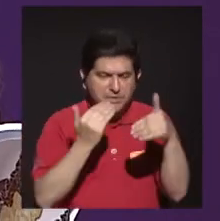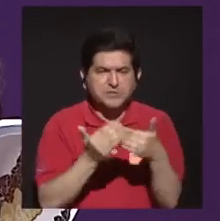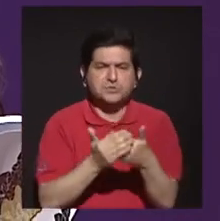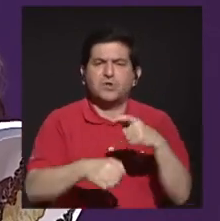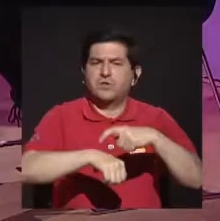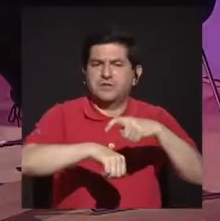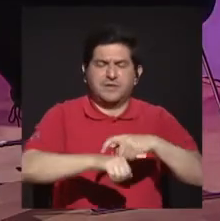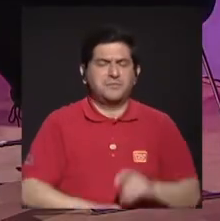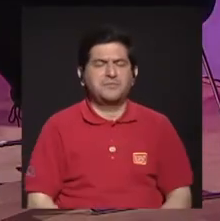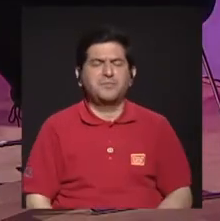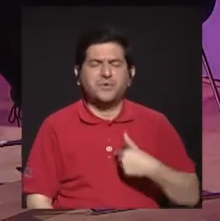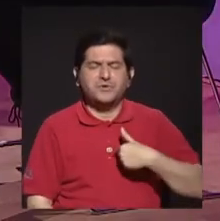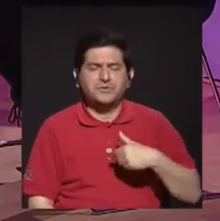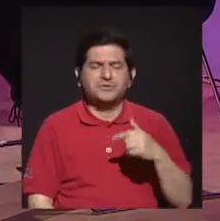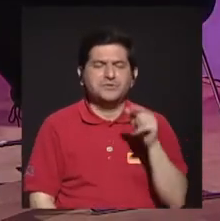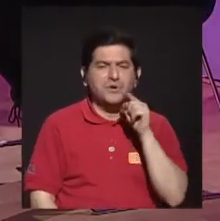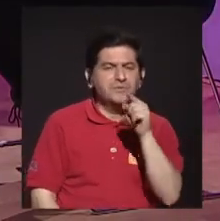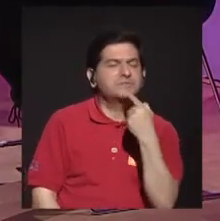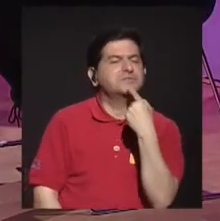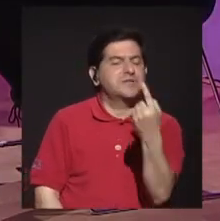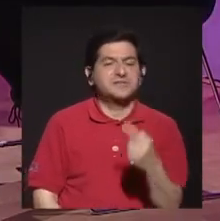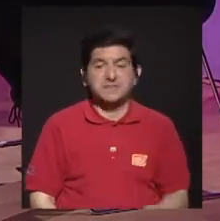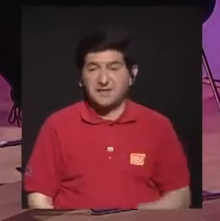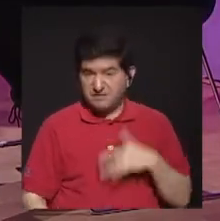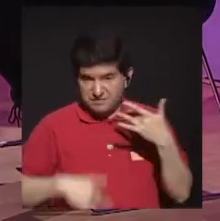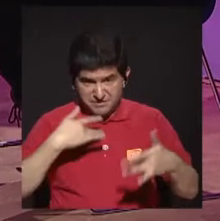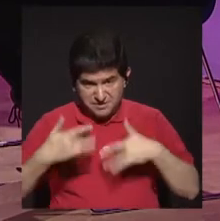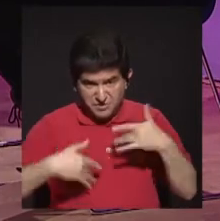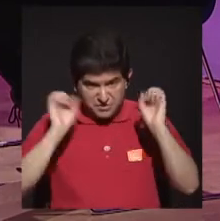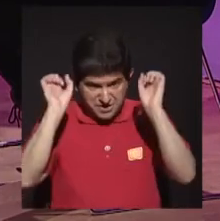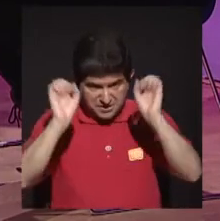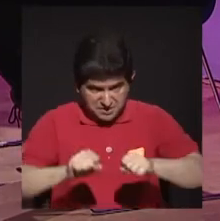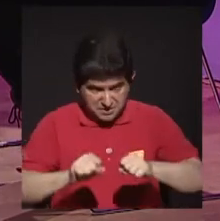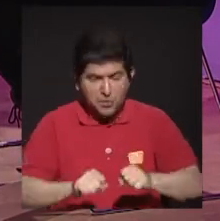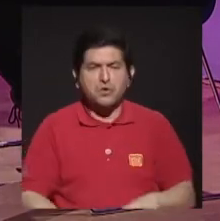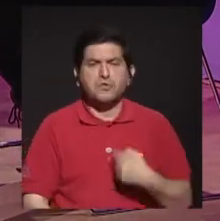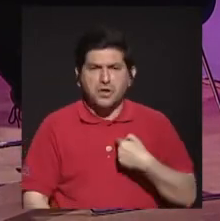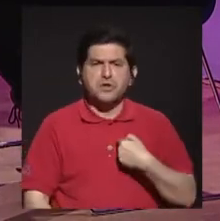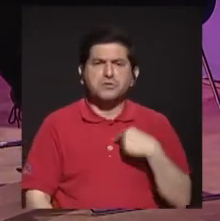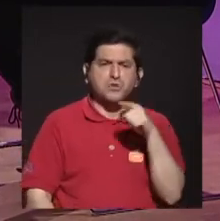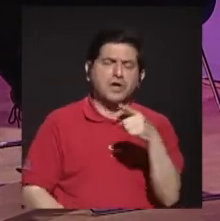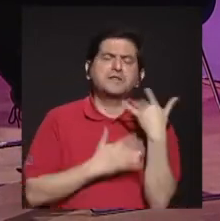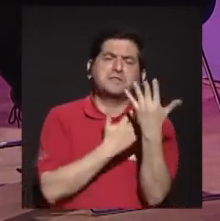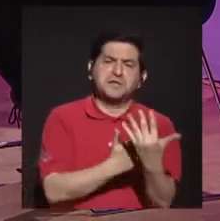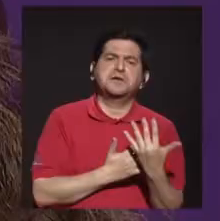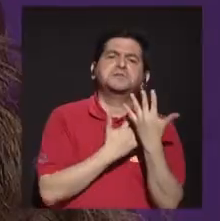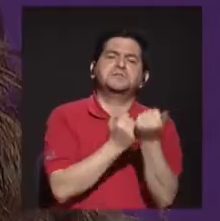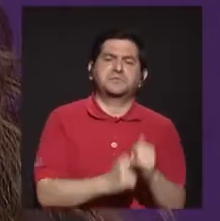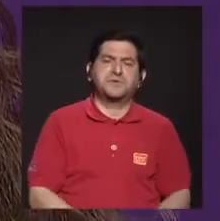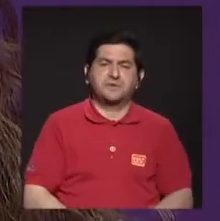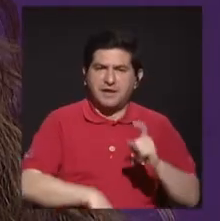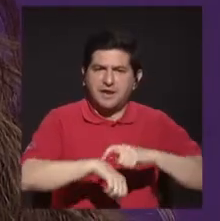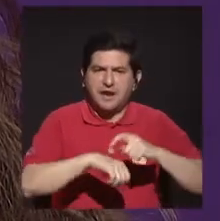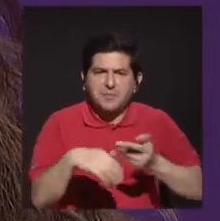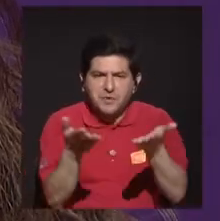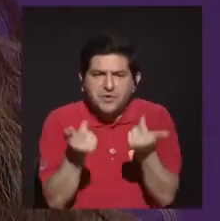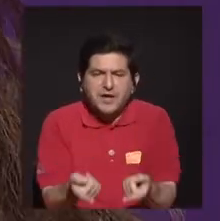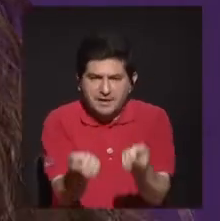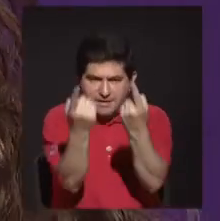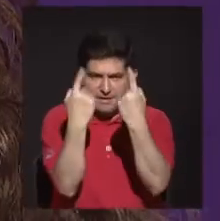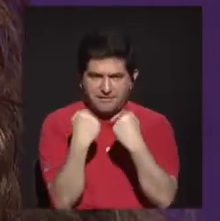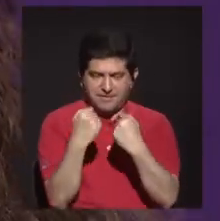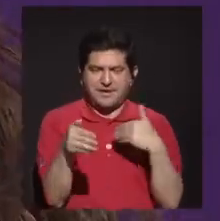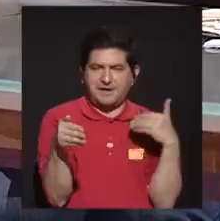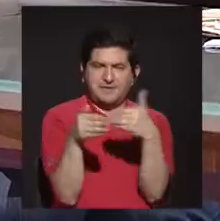días. Quiero que sepas que si aún no sientes que puedes hacerlo, yo te estaré esperando. Cuando quieras, acércate a mí.